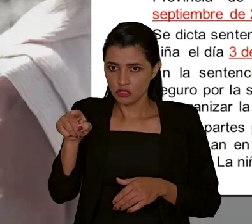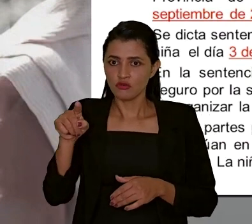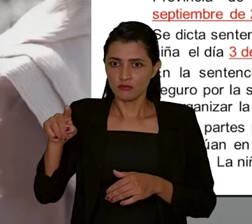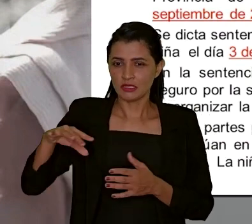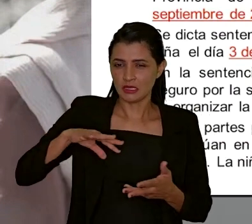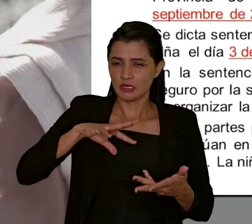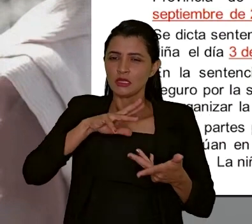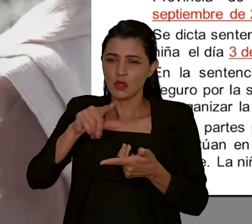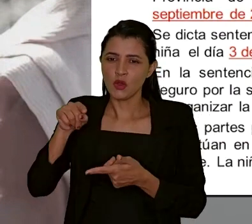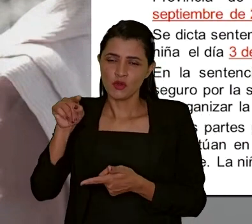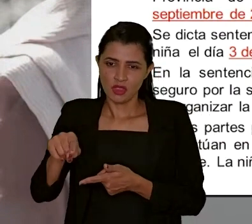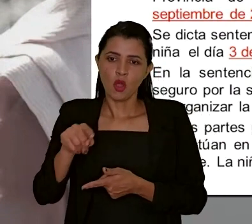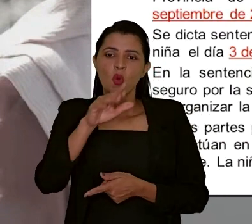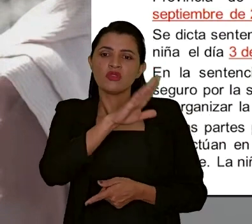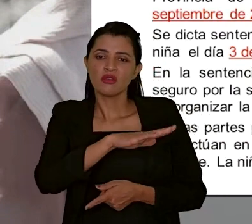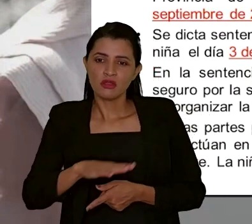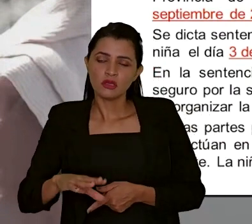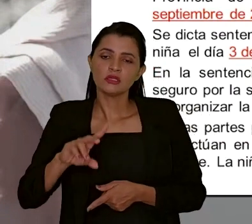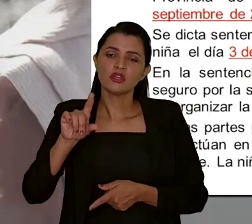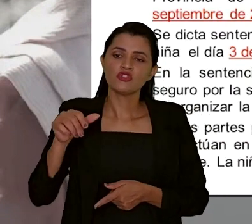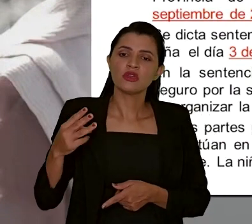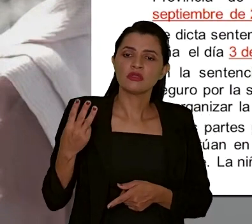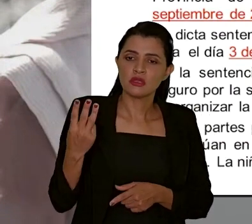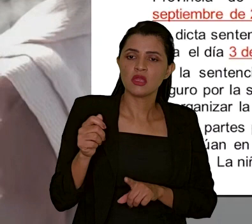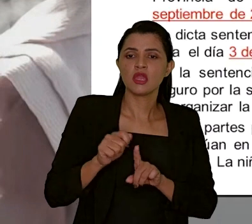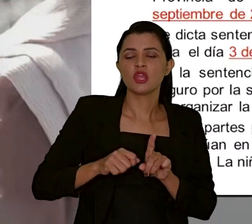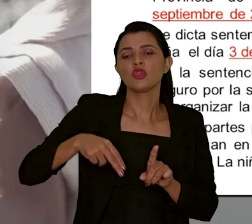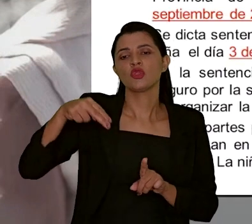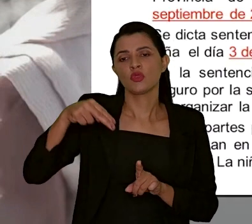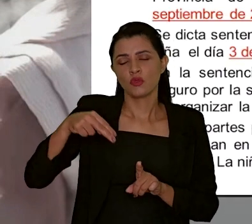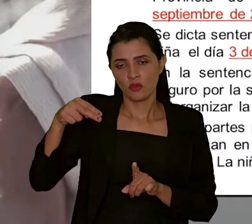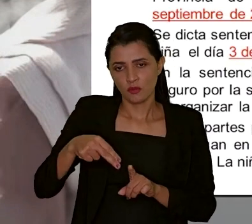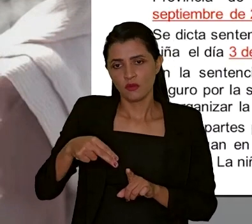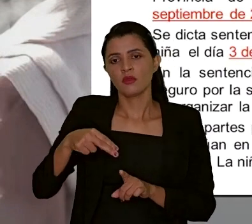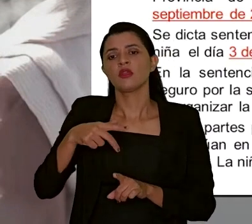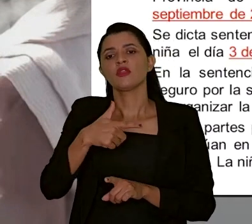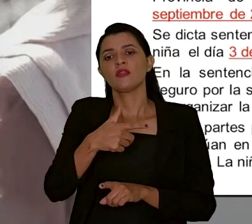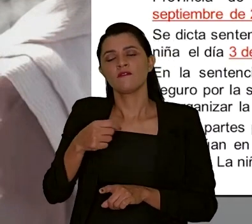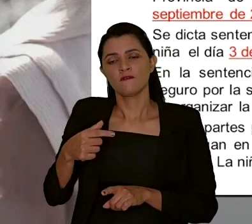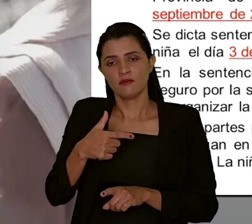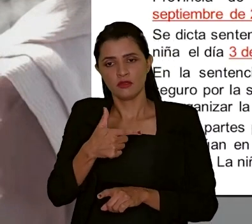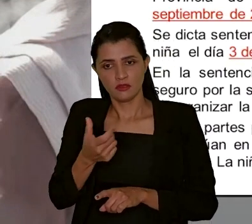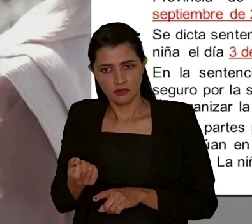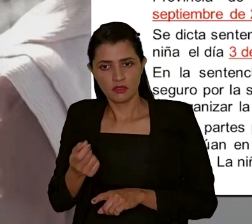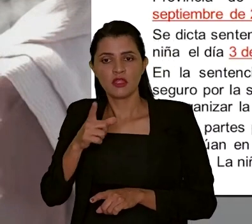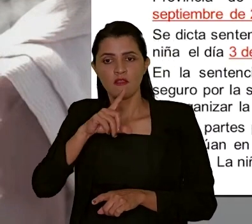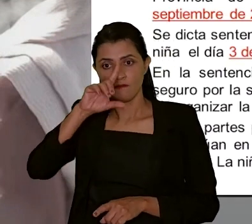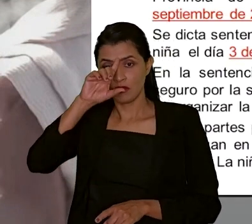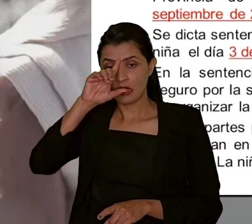internacional de la niña el día 3 de noviembre de 2020.